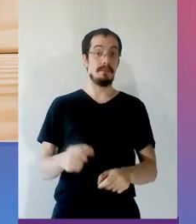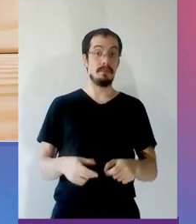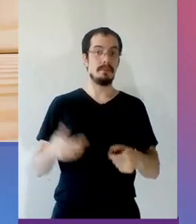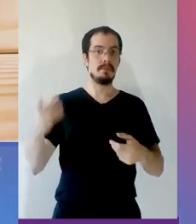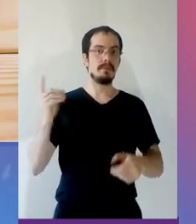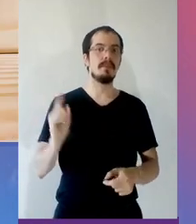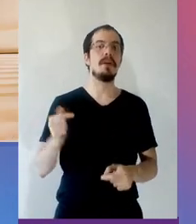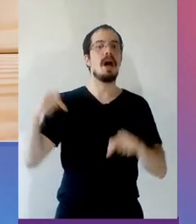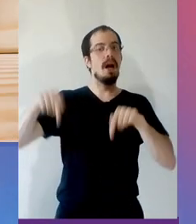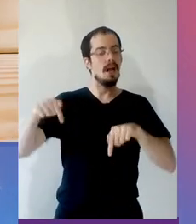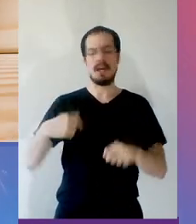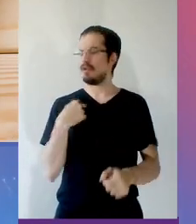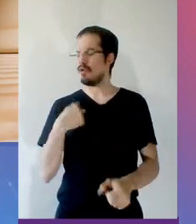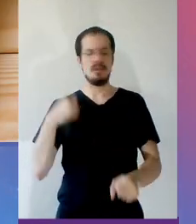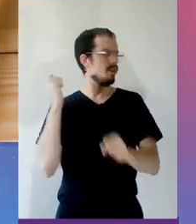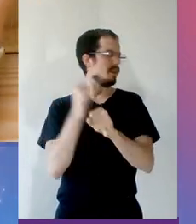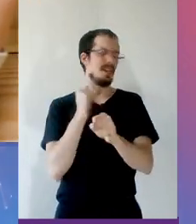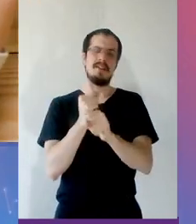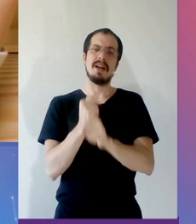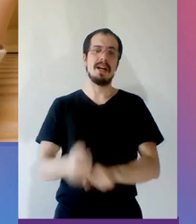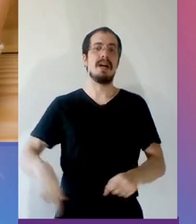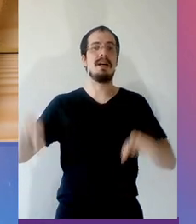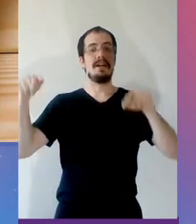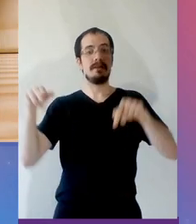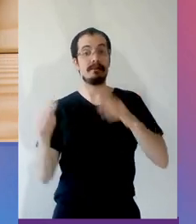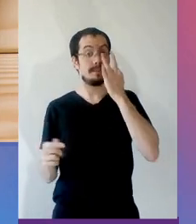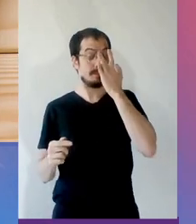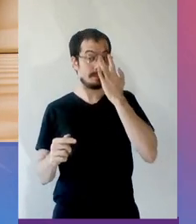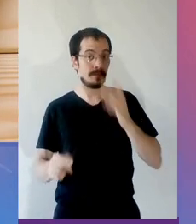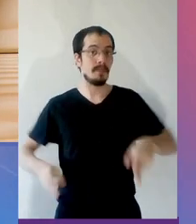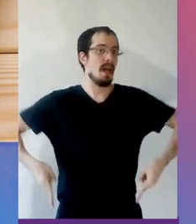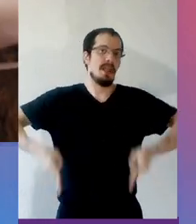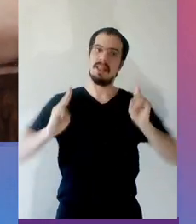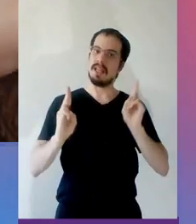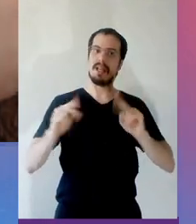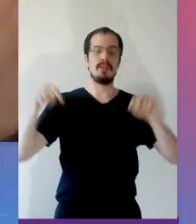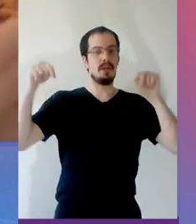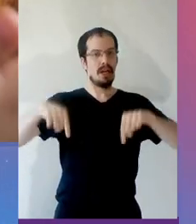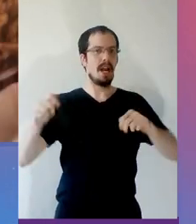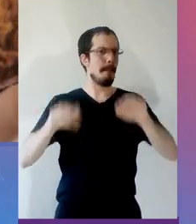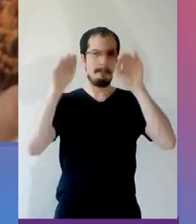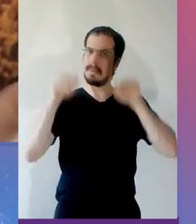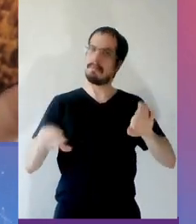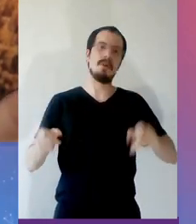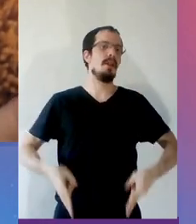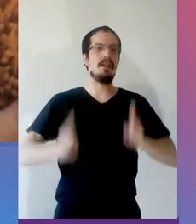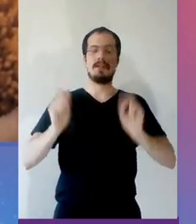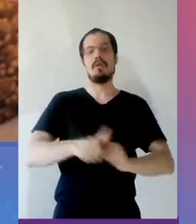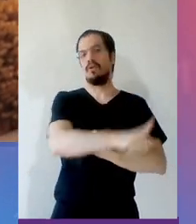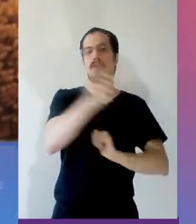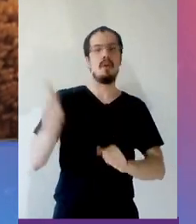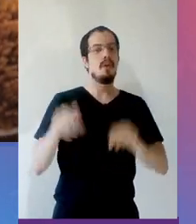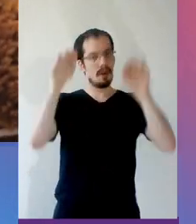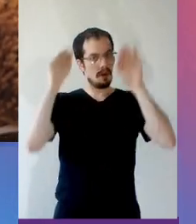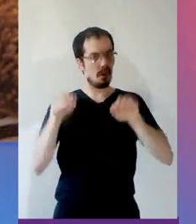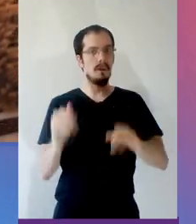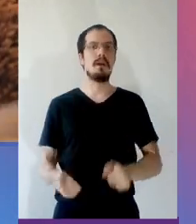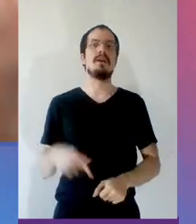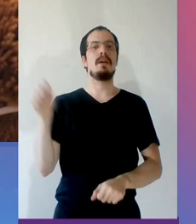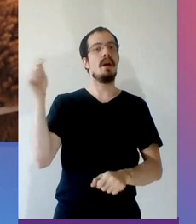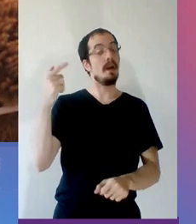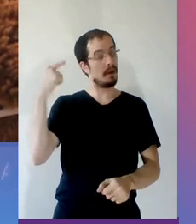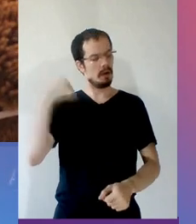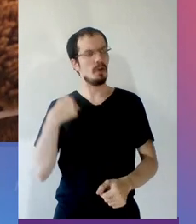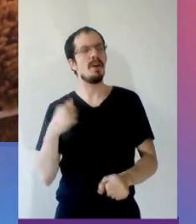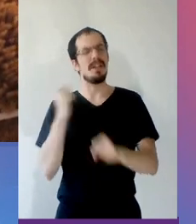trabajar en la creación, en la implementación de políticas públicas para poder abordar esta problemática como es Chile Crece Contigo,